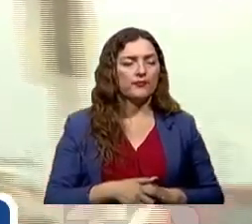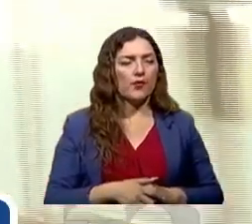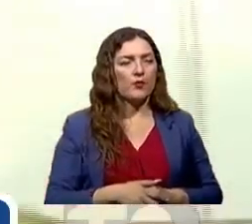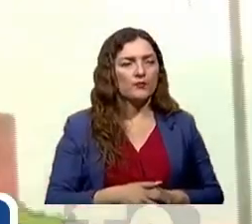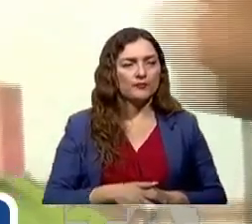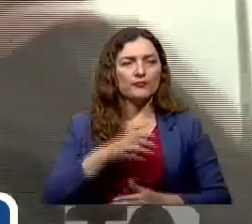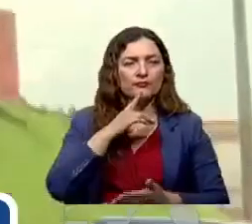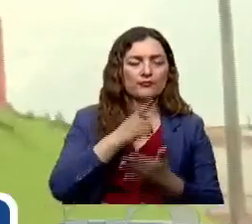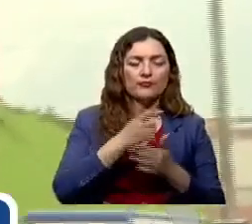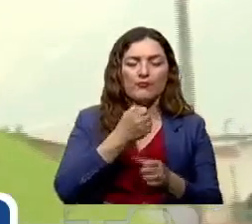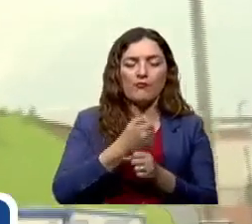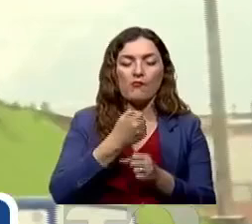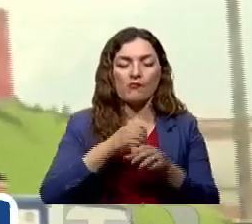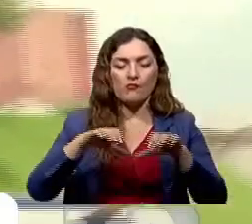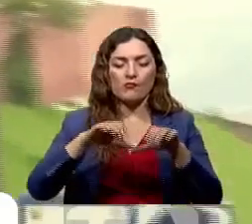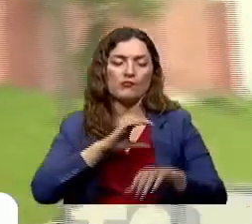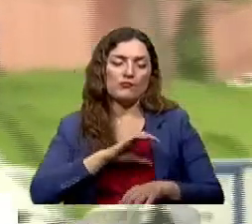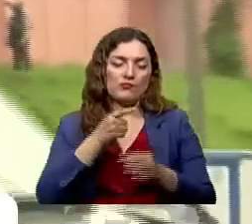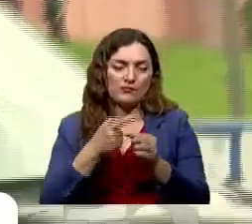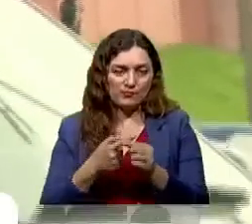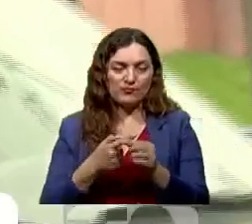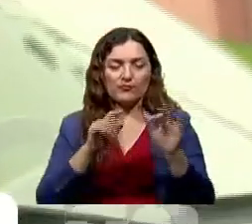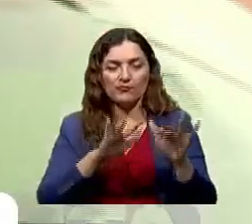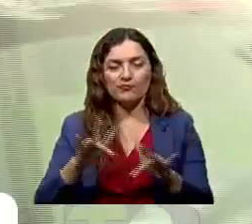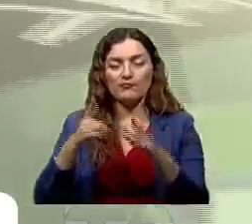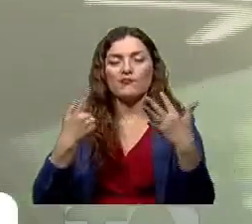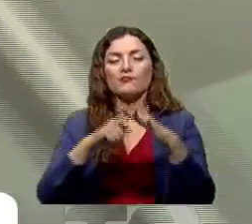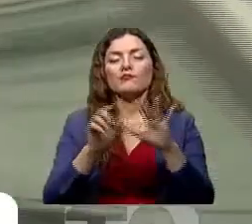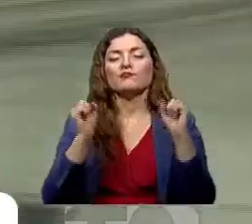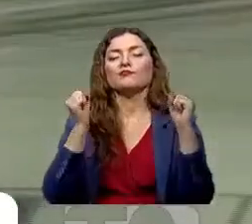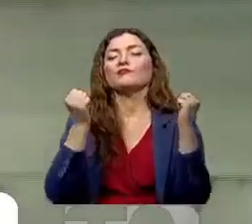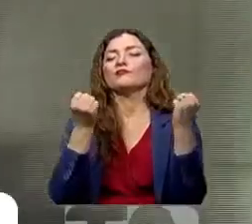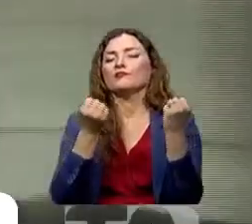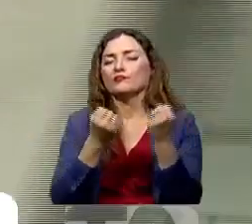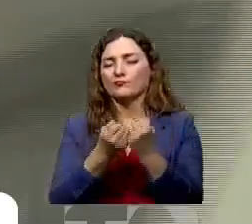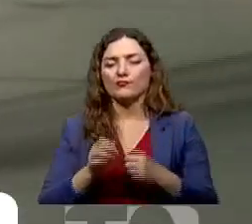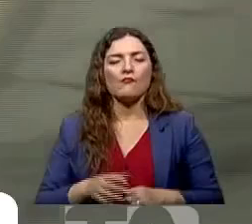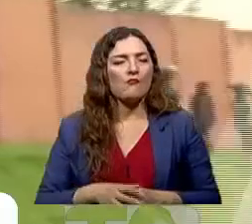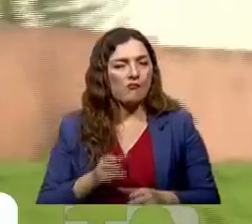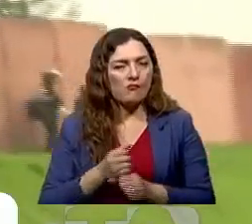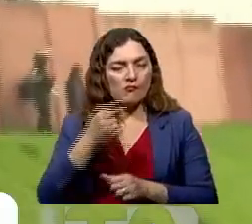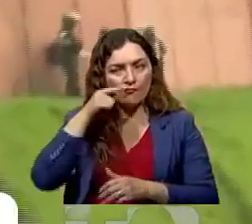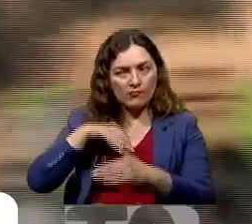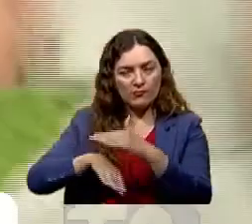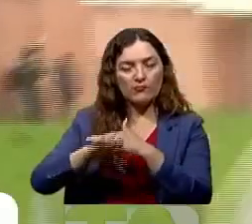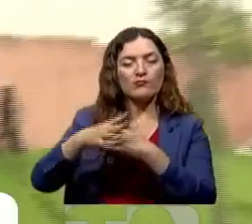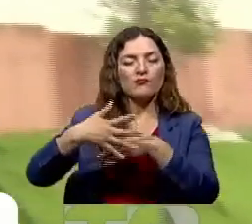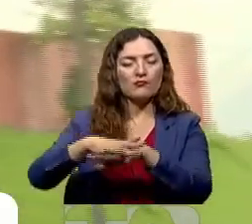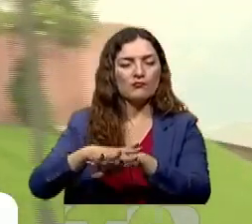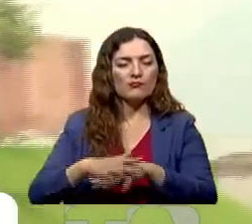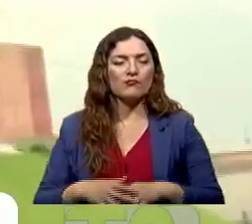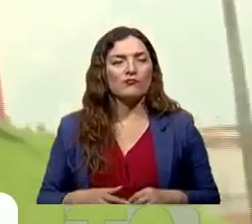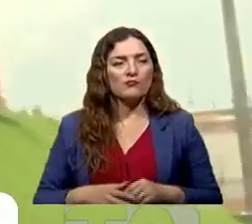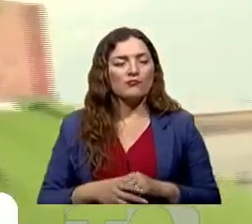Estamos realizando las coordinaciones con el municipio de Quito, con la Secretaría de Inclusión Social, para que se realice la intervención integral. No sea